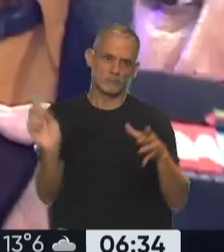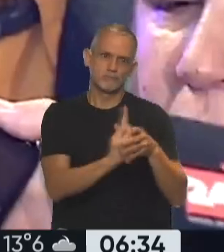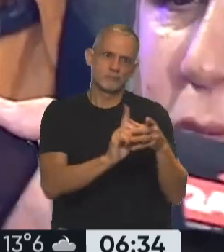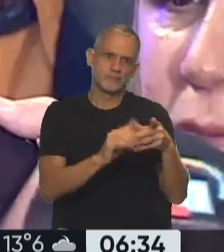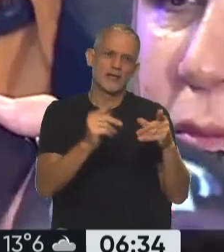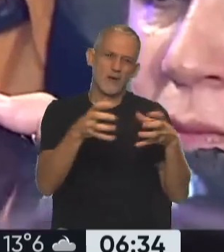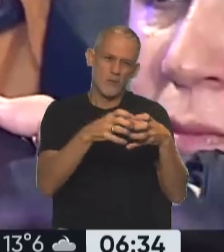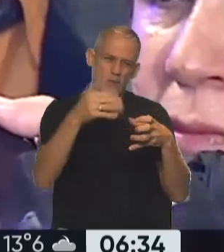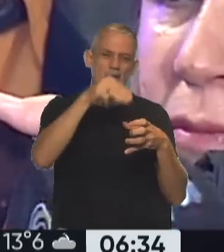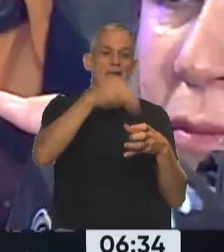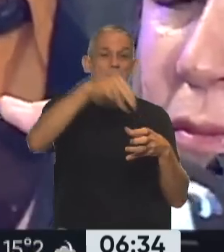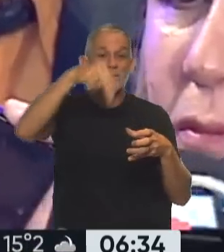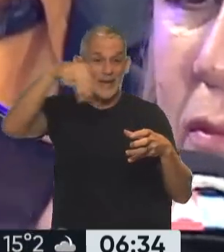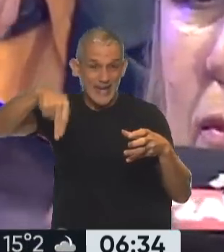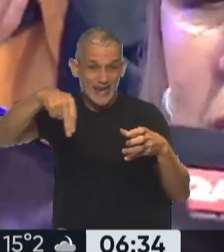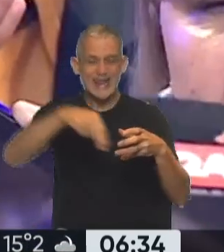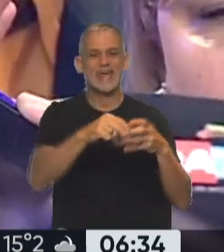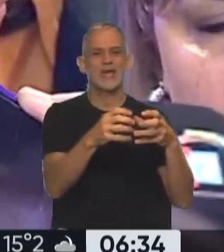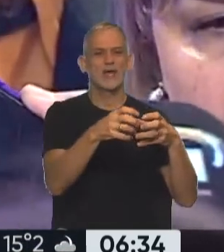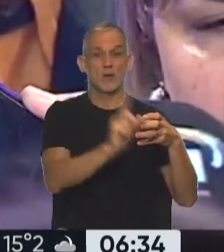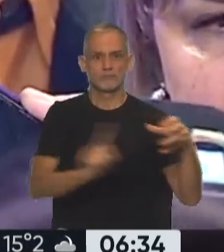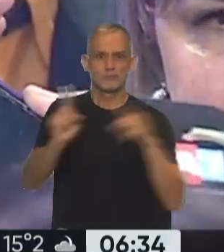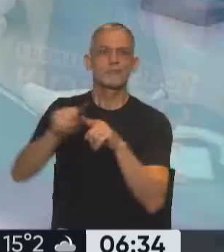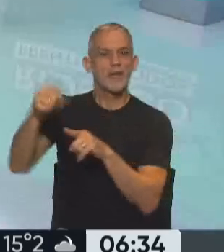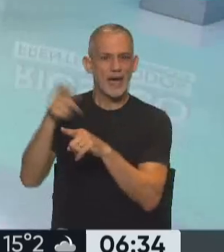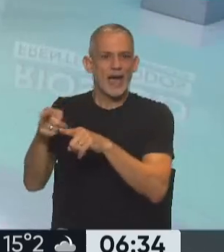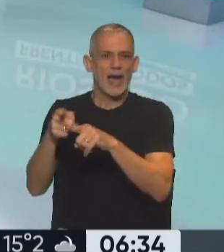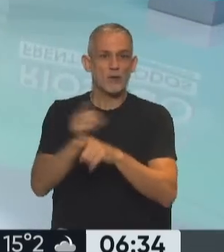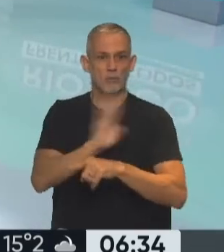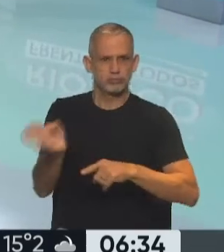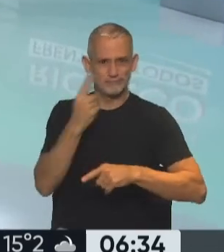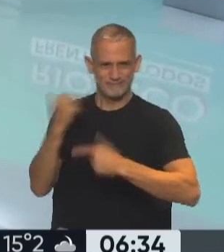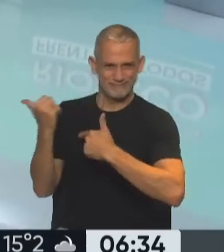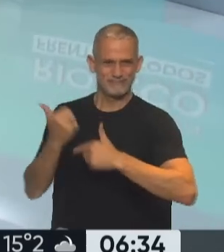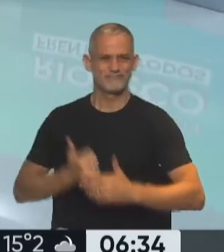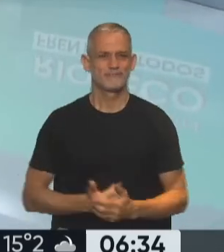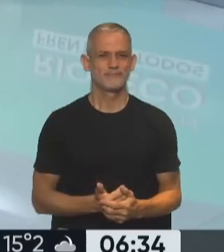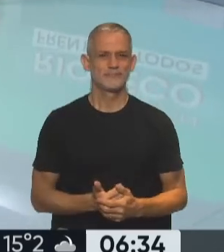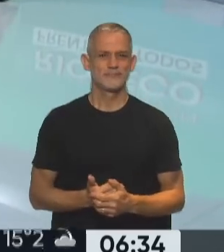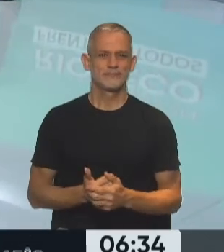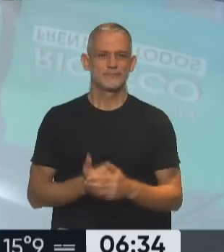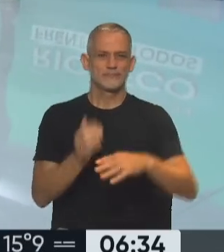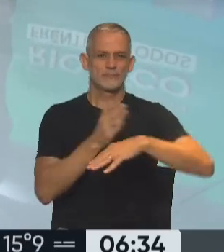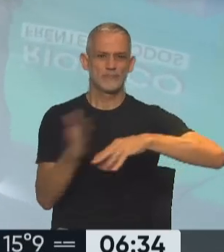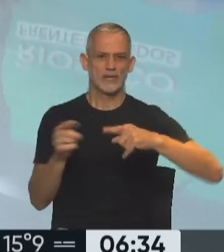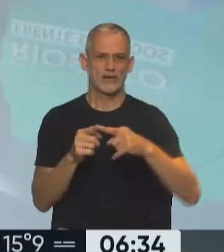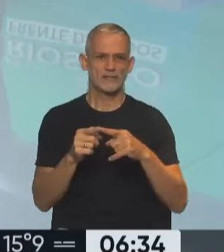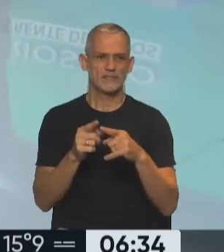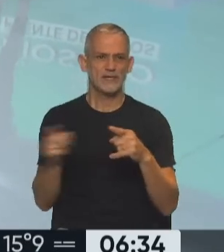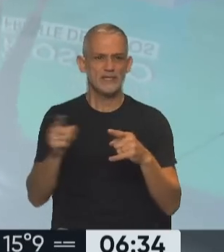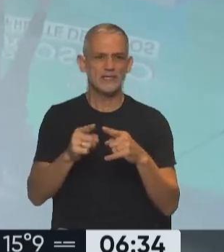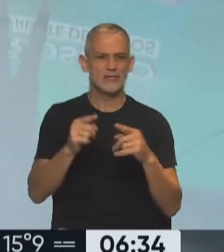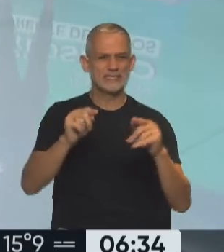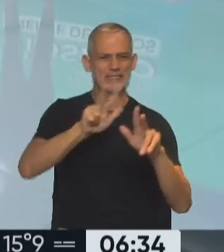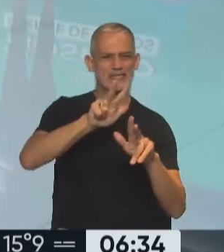vos, del Movimiento Popular Neuquino y ganó, y aquí vemos los números y nos acompañamos entonces ya mismo por este gran wall con el